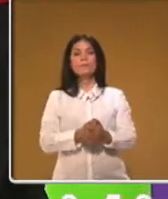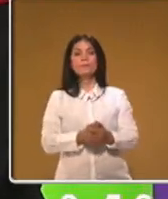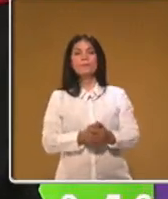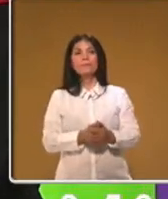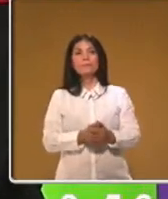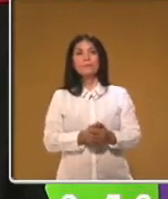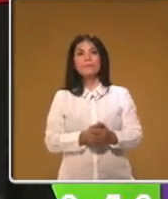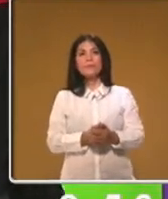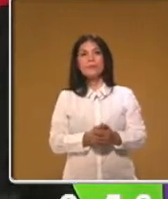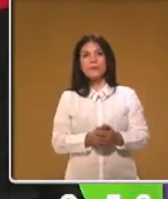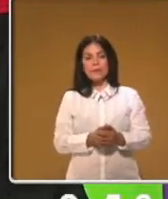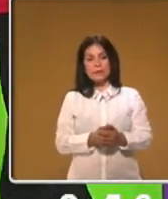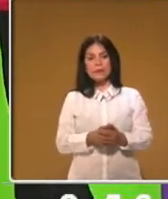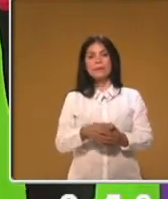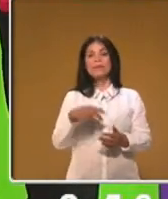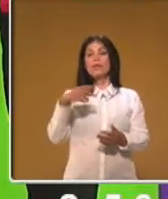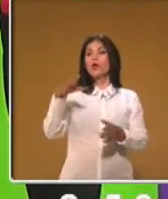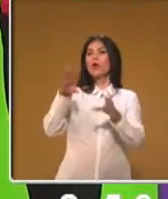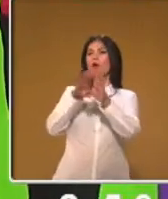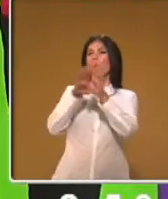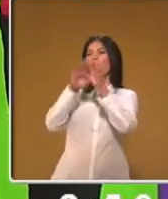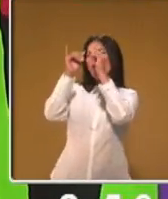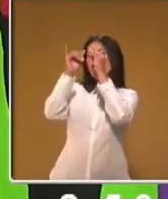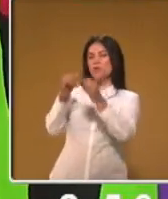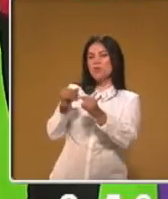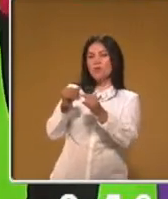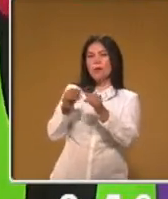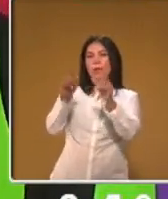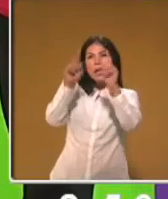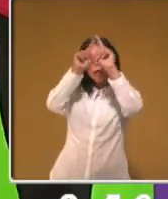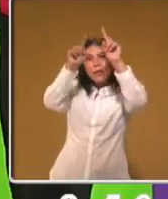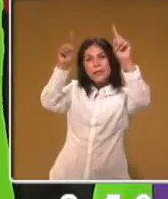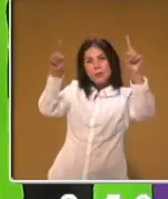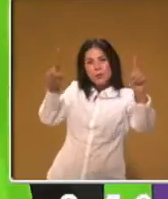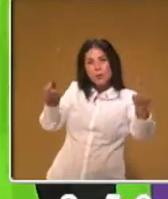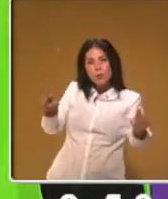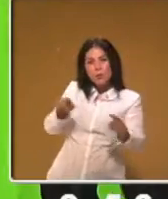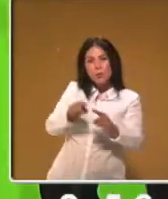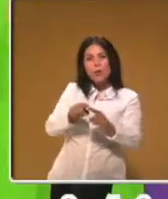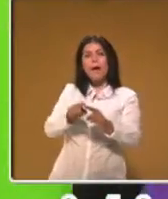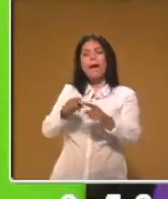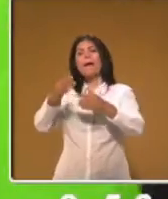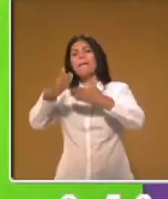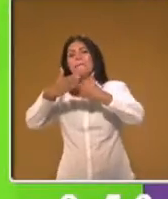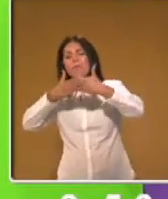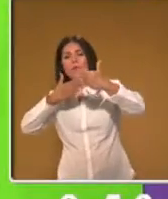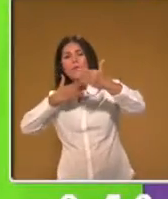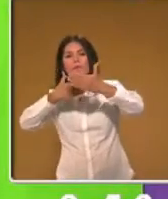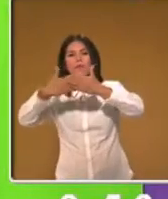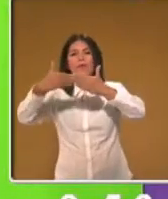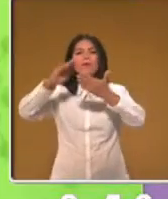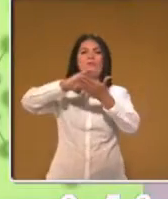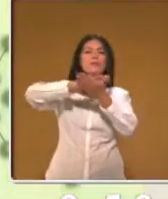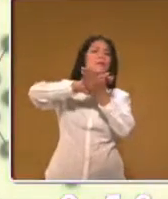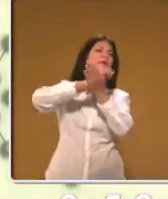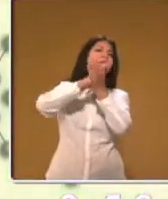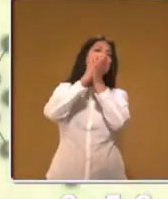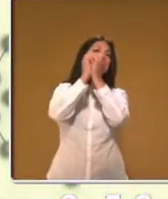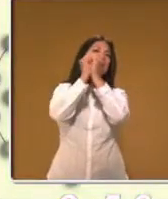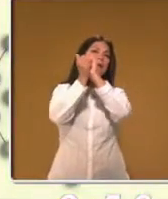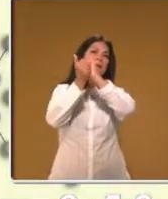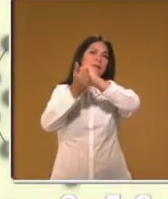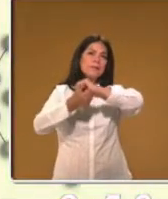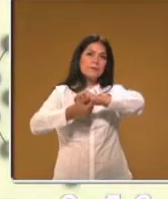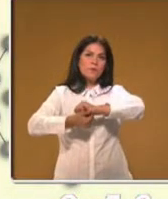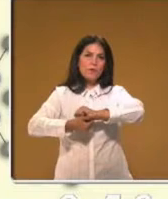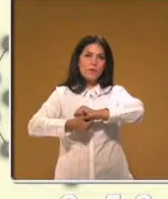Propiedades de nuevo, estructura, energías renovables, modelos y transformación. Todas estas palabras vamos a